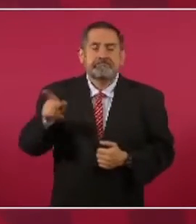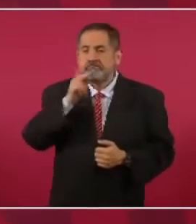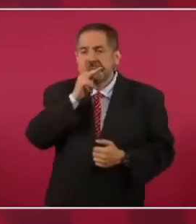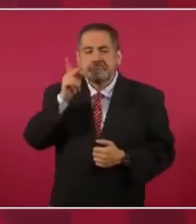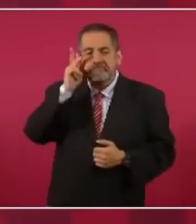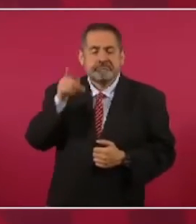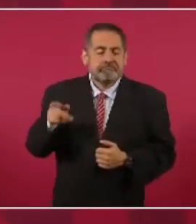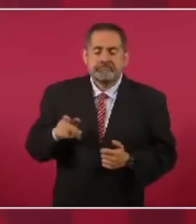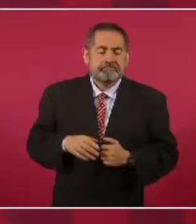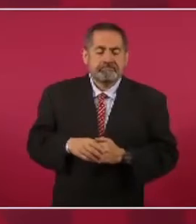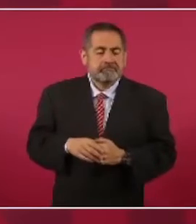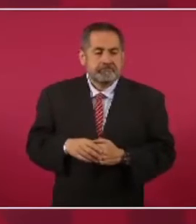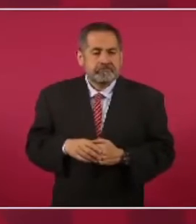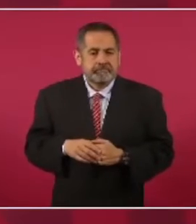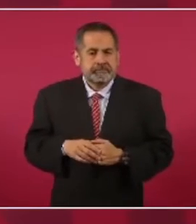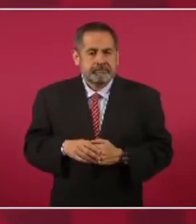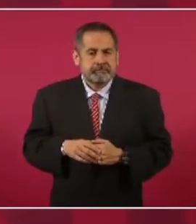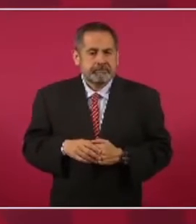condenó